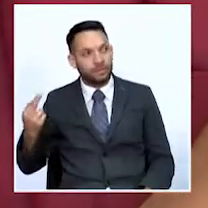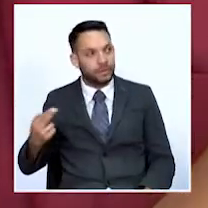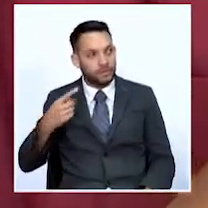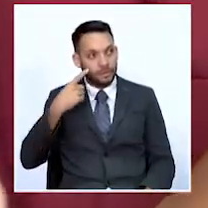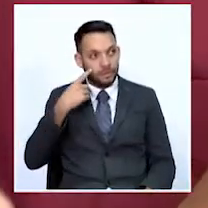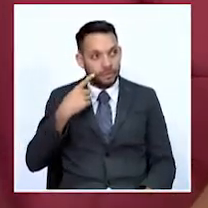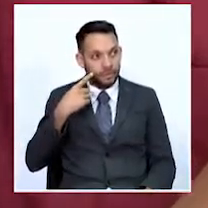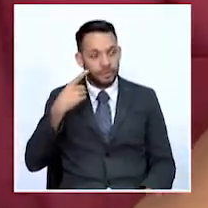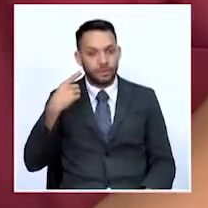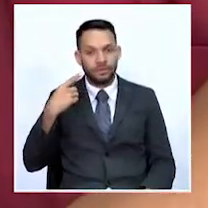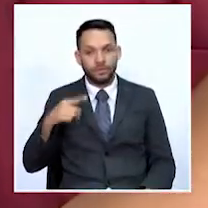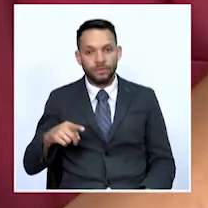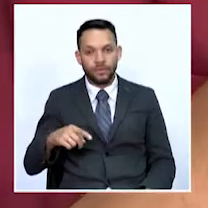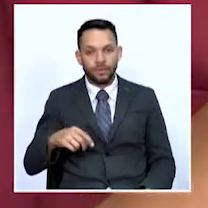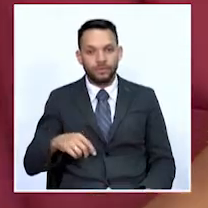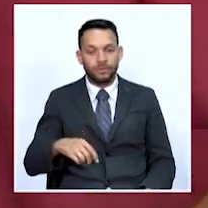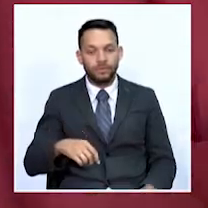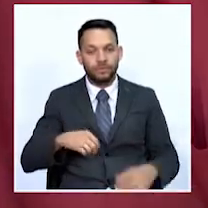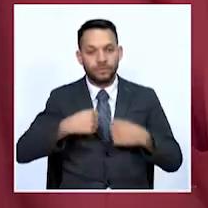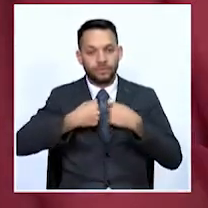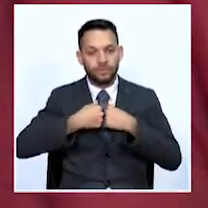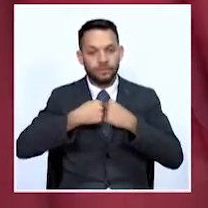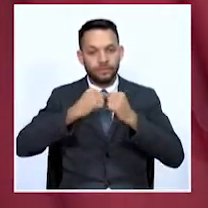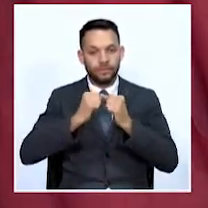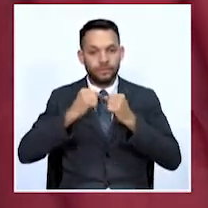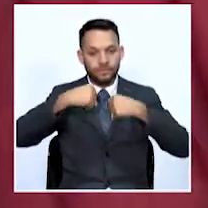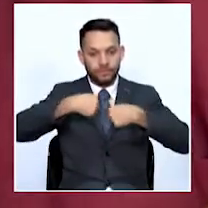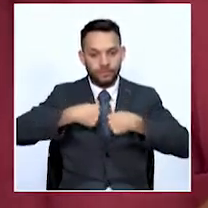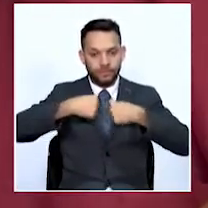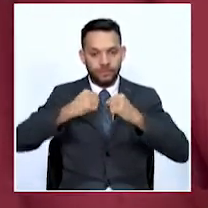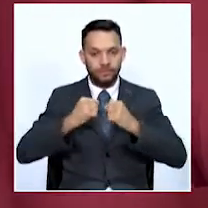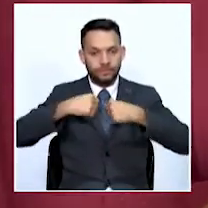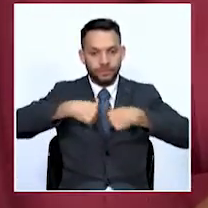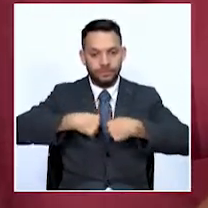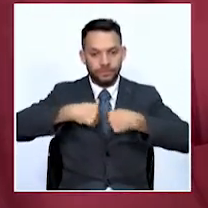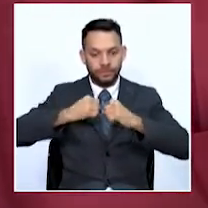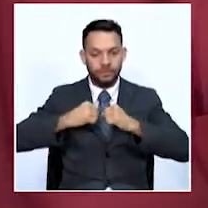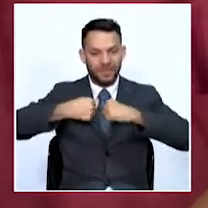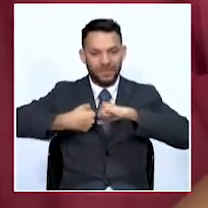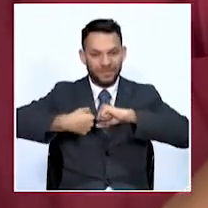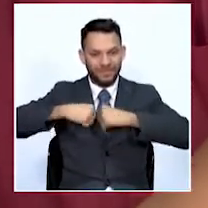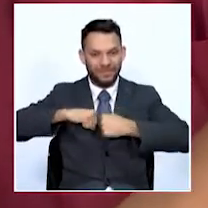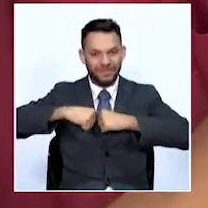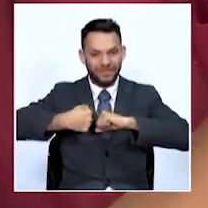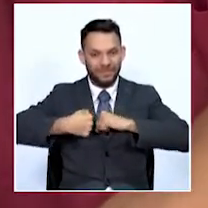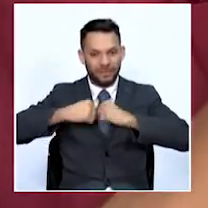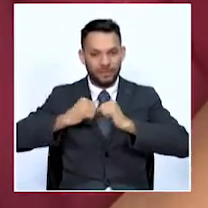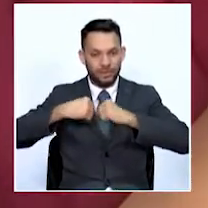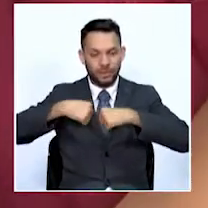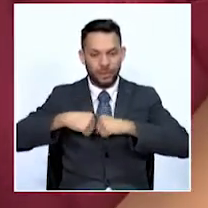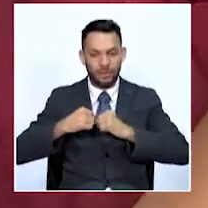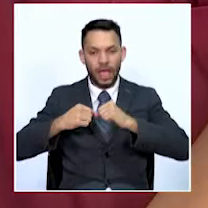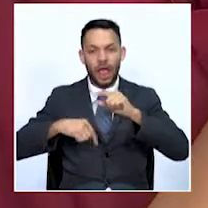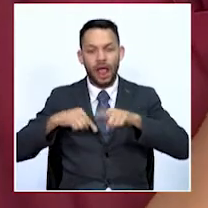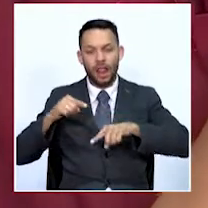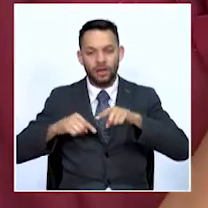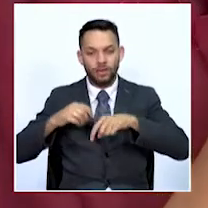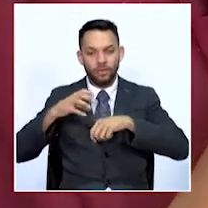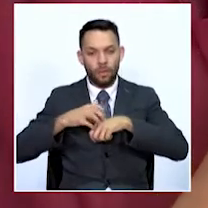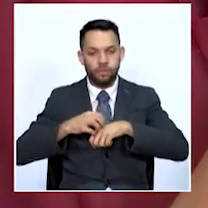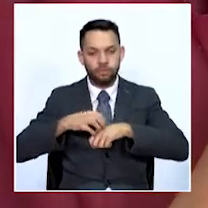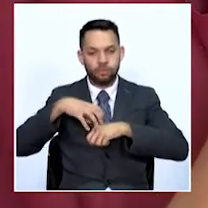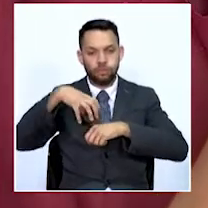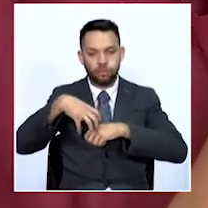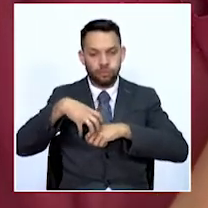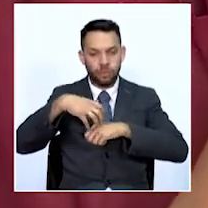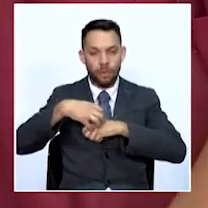la rótula, baila. Entonces este tendoncito por movimientos repetitivos se inflama y a veces también se nos inflama